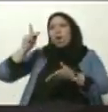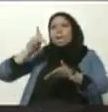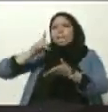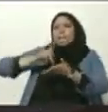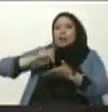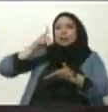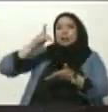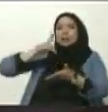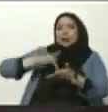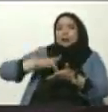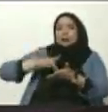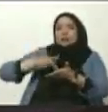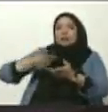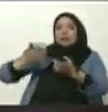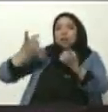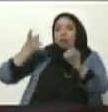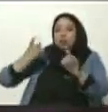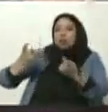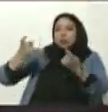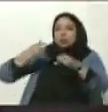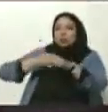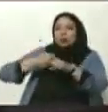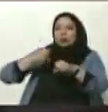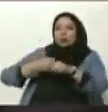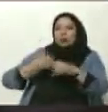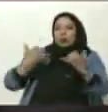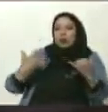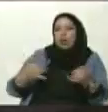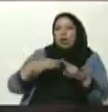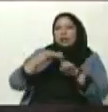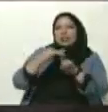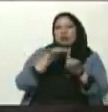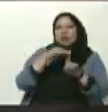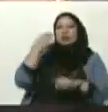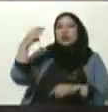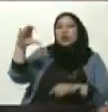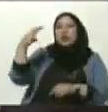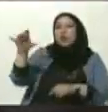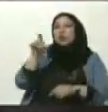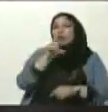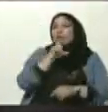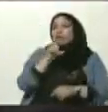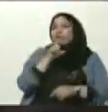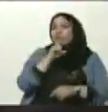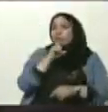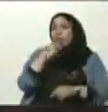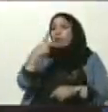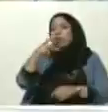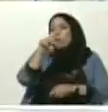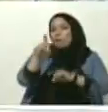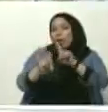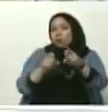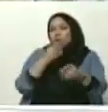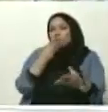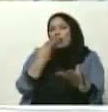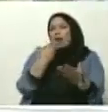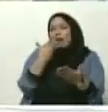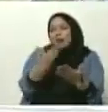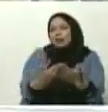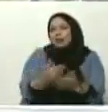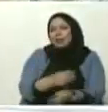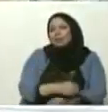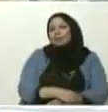de dar énfasis en eso, considerando las actuales condiciones de Colombia? Esas dos preguntas. Muchas gracias.